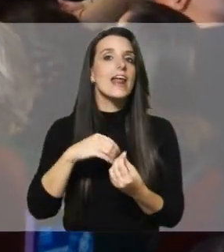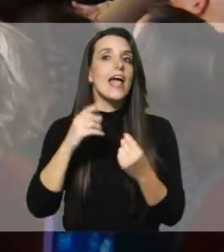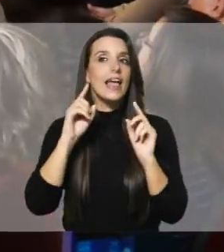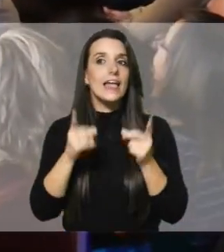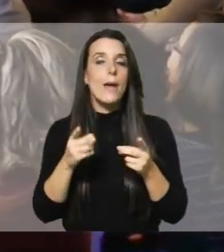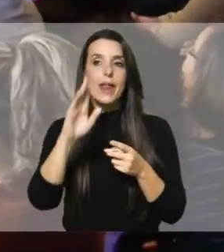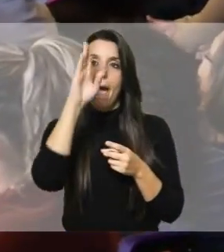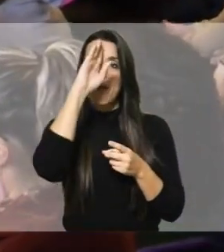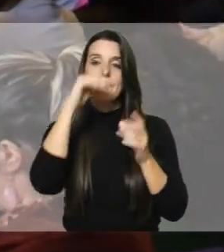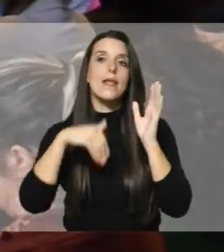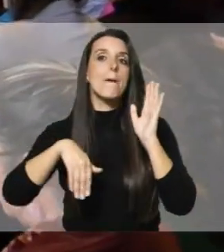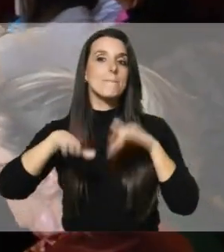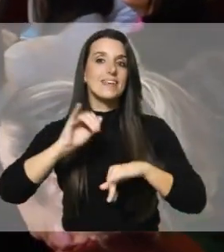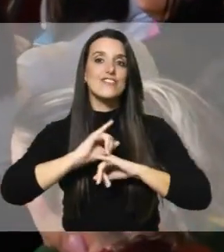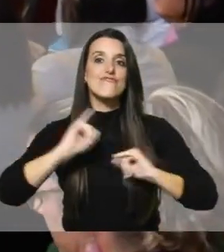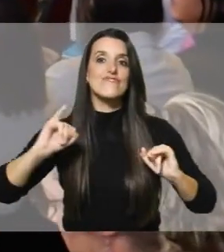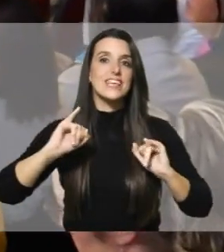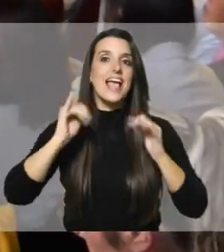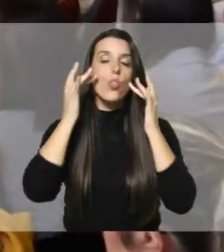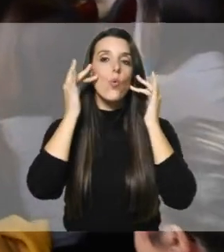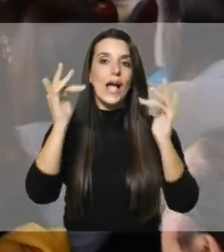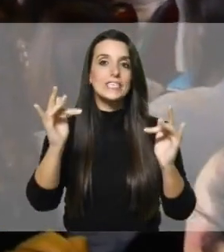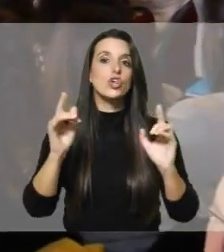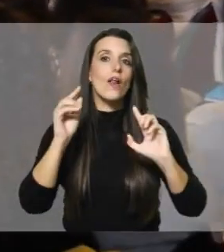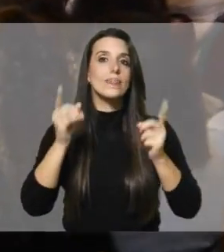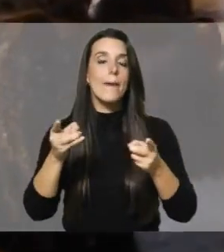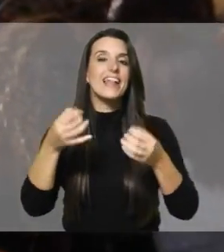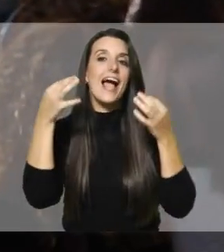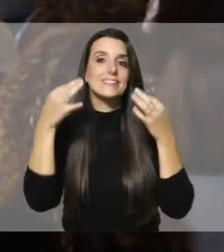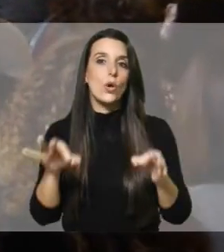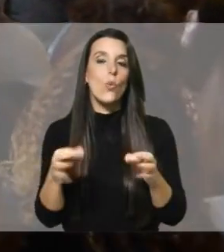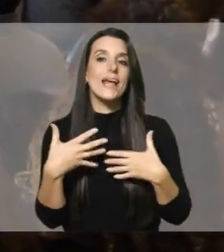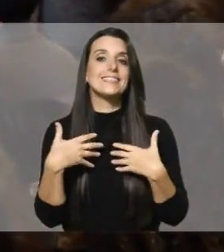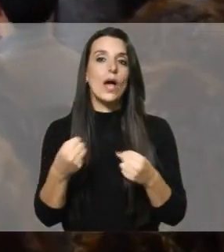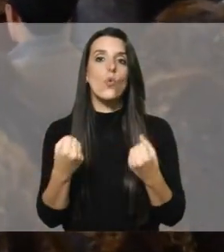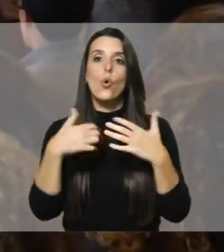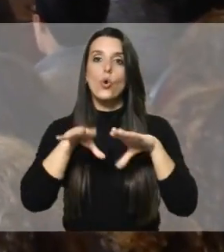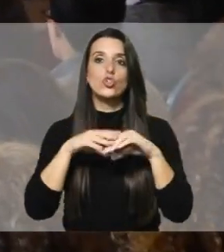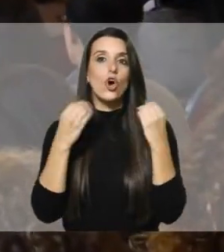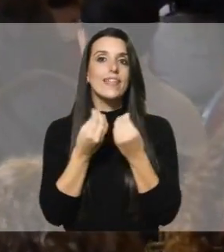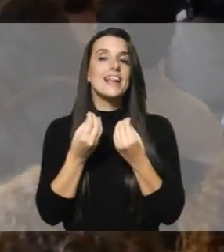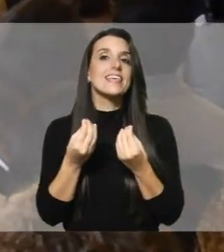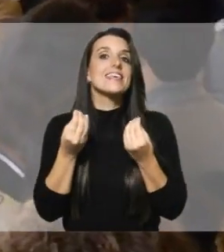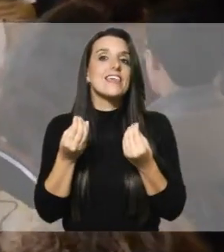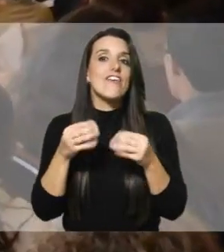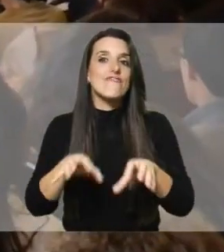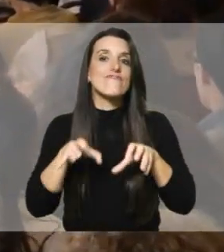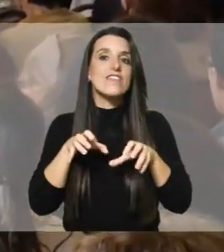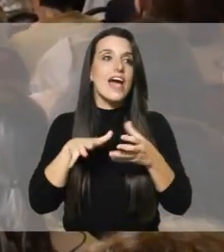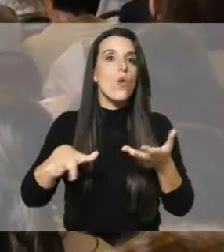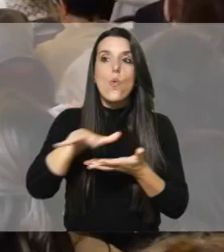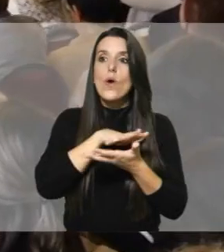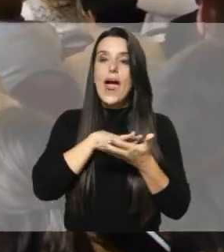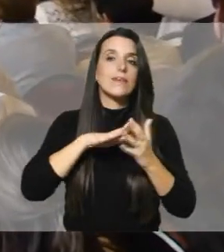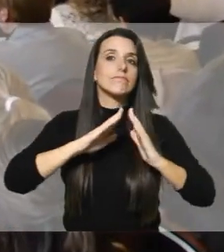que aprendan más y terminen su ciclo educativo, que se les asegure la salud integral y que vivan en un ambiente sustentable.